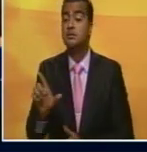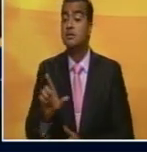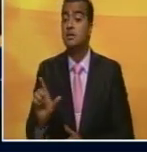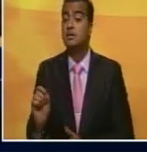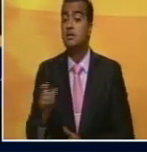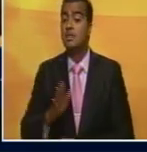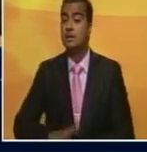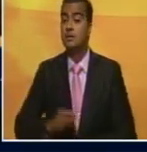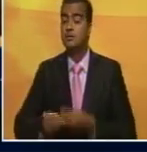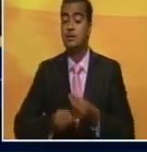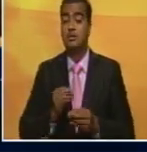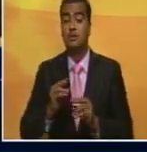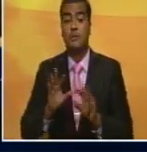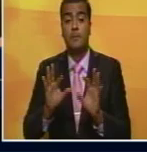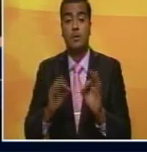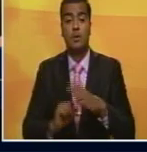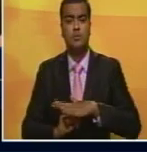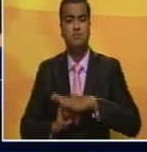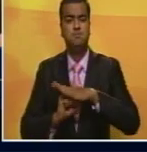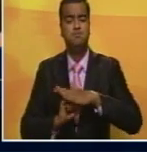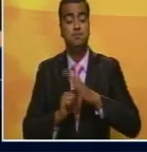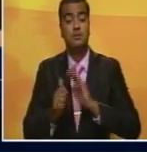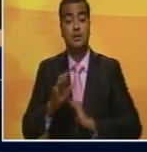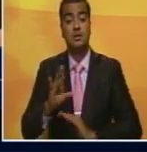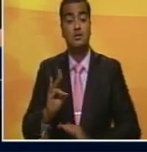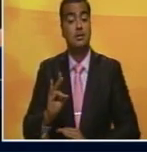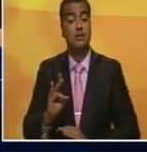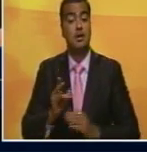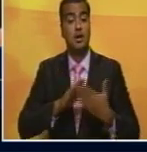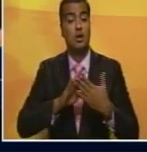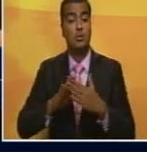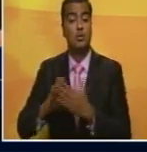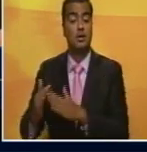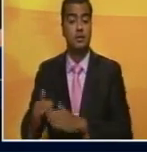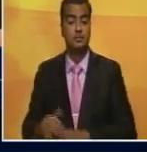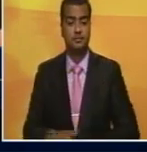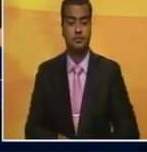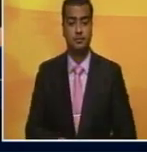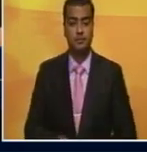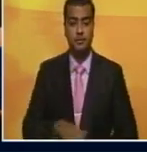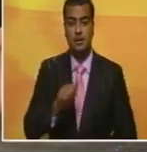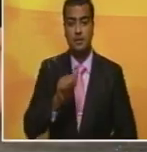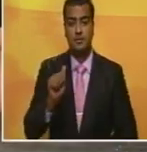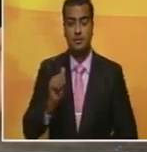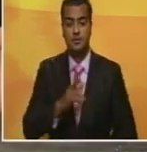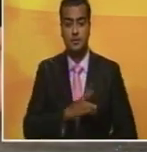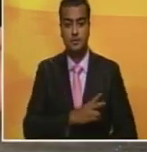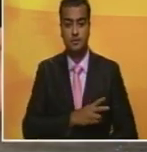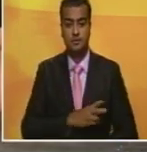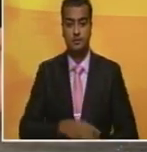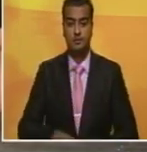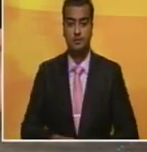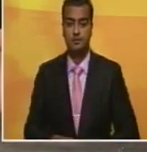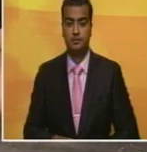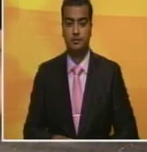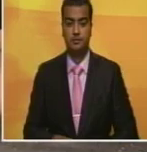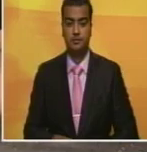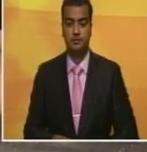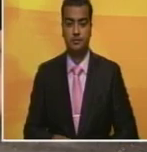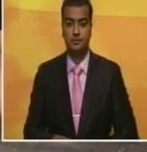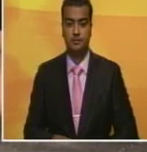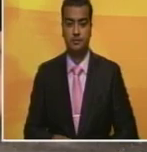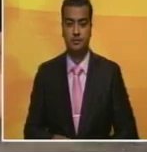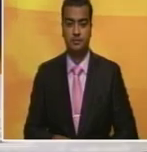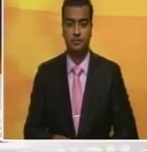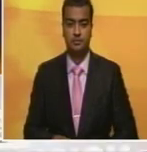que se instalarán 9 bombas en 17 comunidades de la parroquia Las Cocuizas del municipio de Maturín. Desde el estado Monagas, Alexis Abreu,